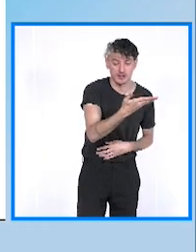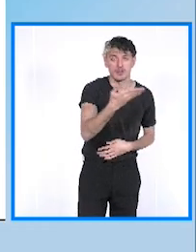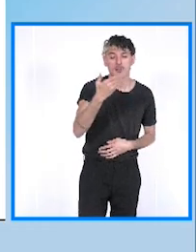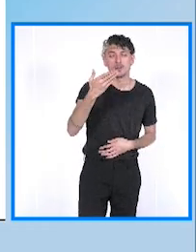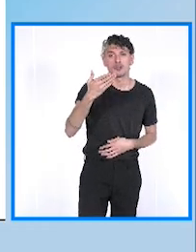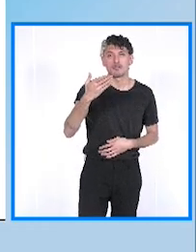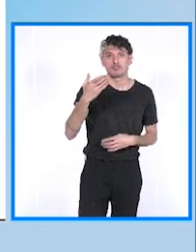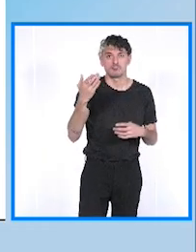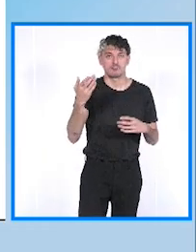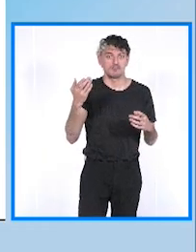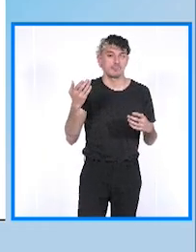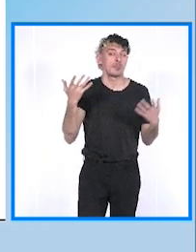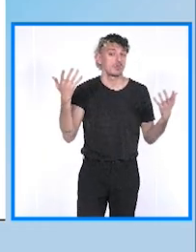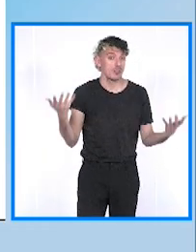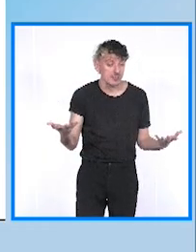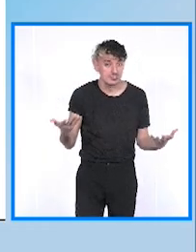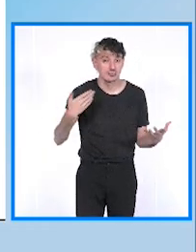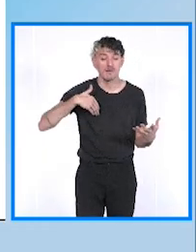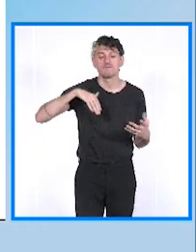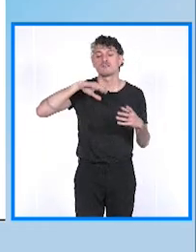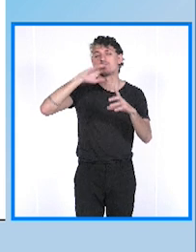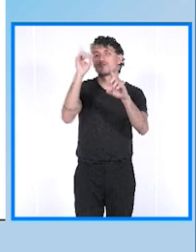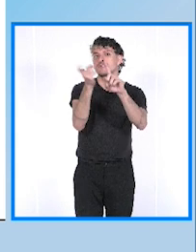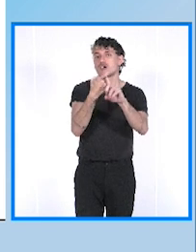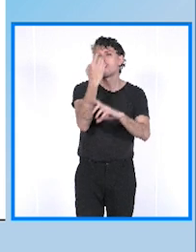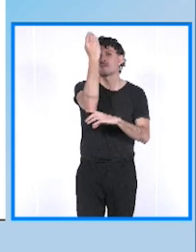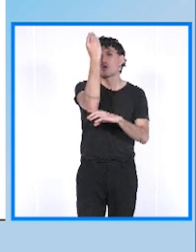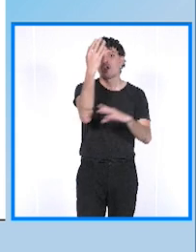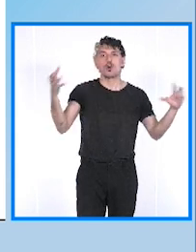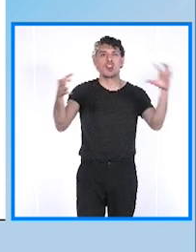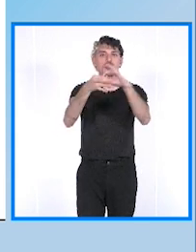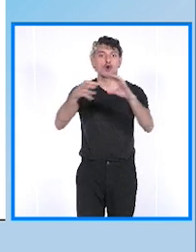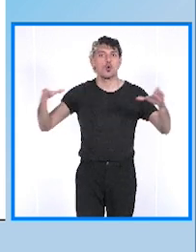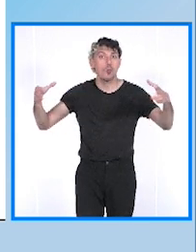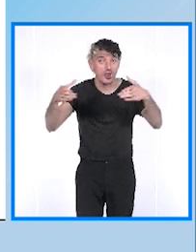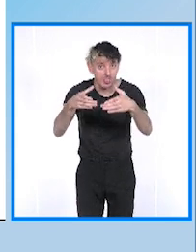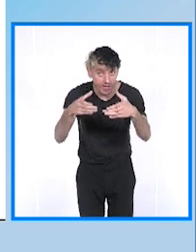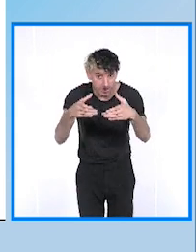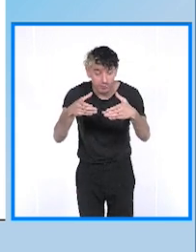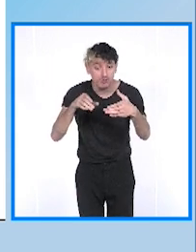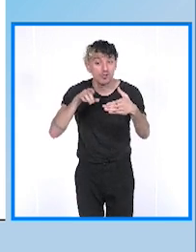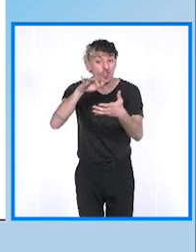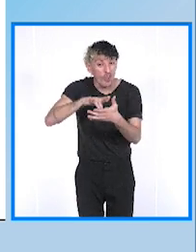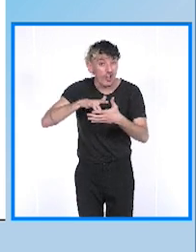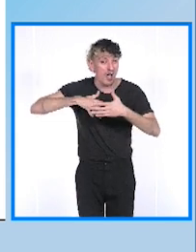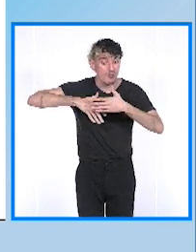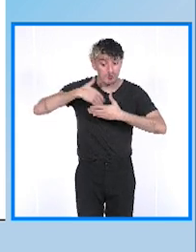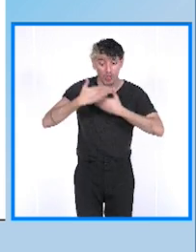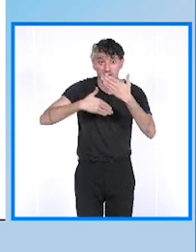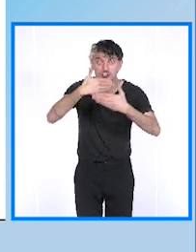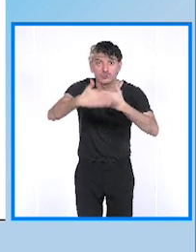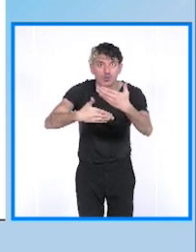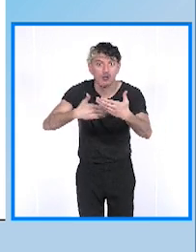los lo que hemos lo que hemos averiguado es que los los conectores y conectoras comunitarios en estos procesos lo que surgen son muchísimas eh